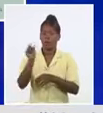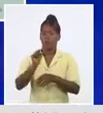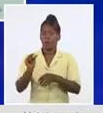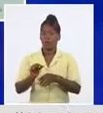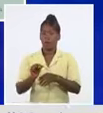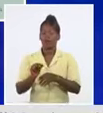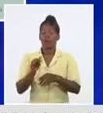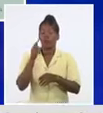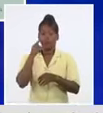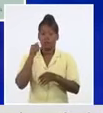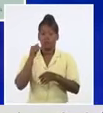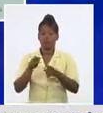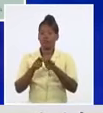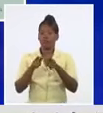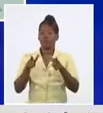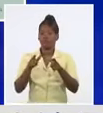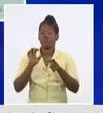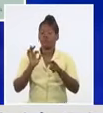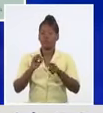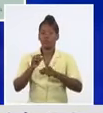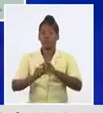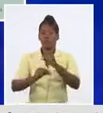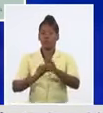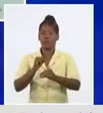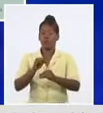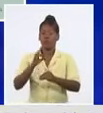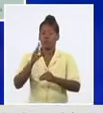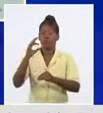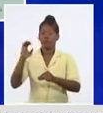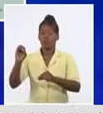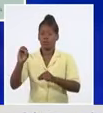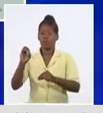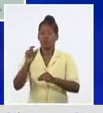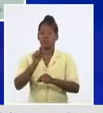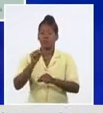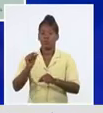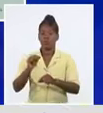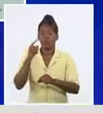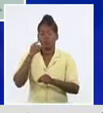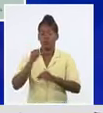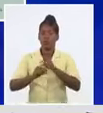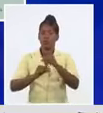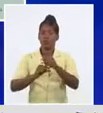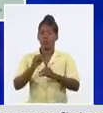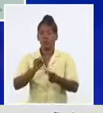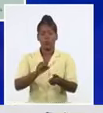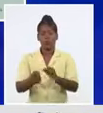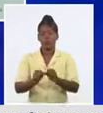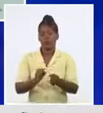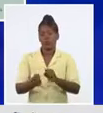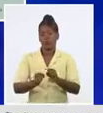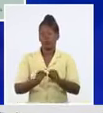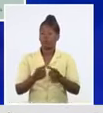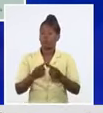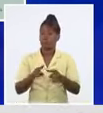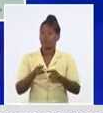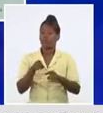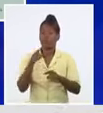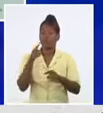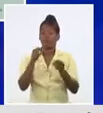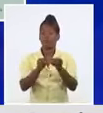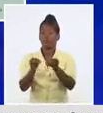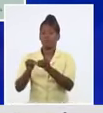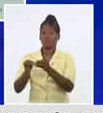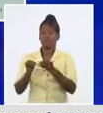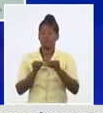80 positivos a la COVID-19, autóctonos, 9 casos menos en relación con la jornada anterior y con una transmisión en